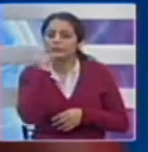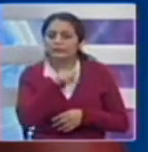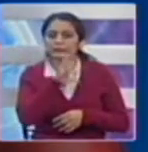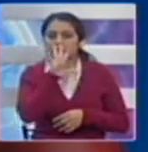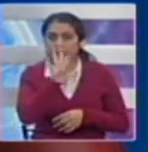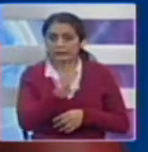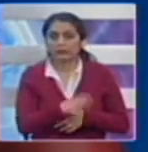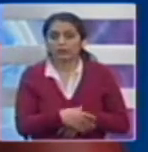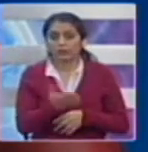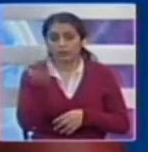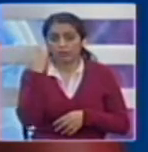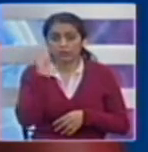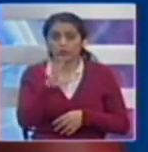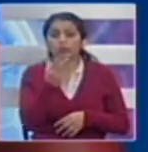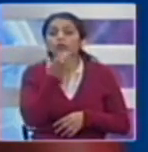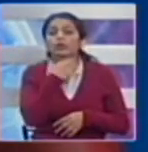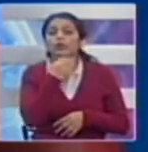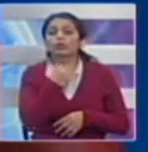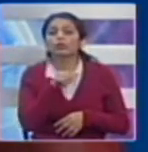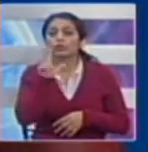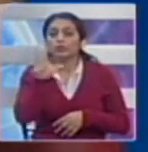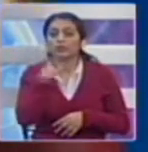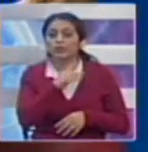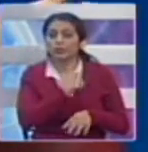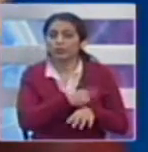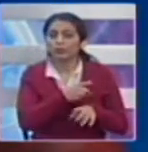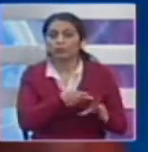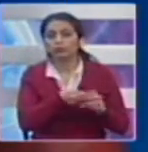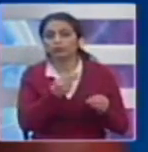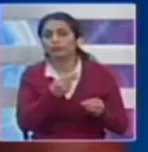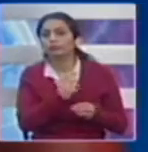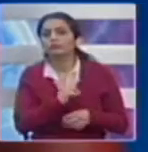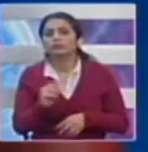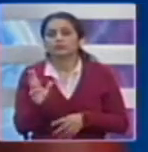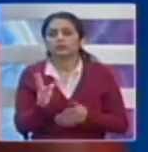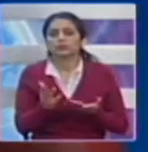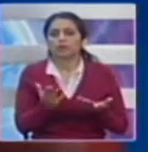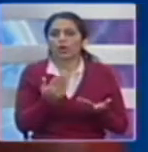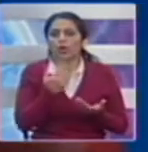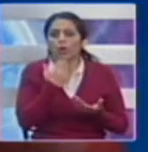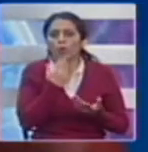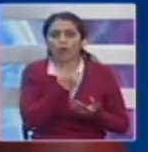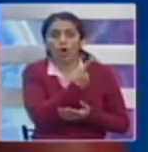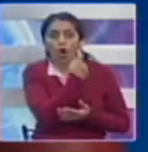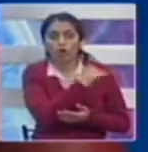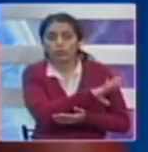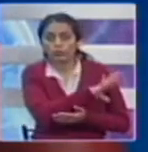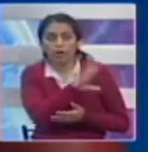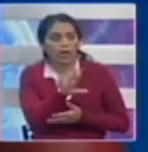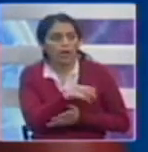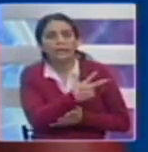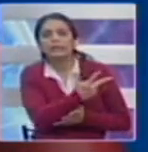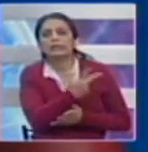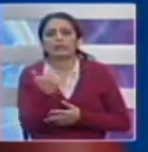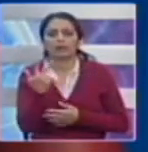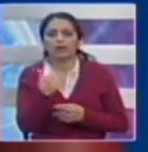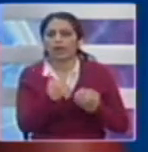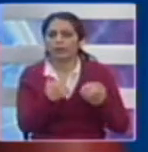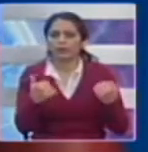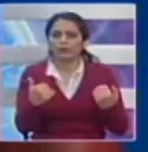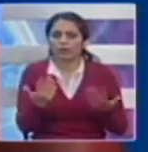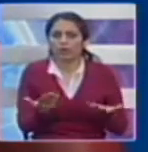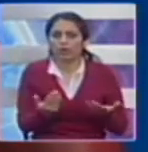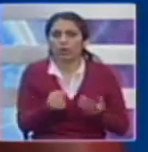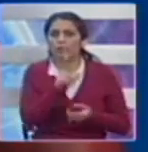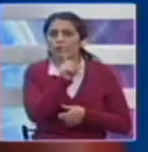Hospital Teodoro Maldonado de los 11 funcionarios en total de Guayas, pero hablemos de cuántos funcionarios trabajan dentro del